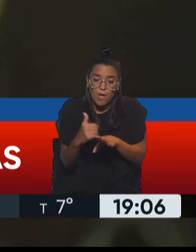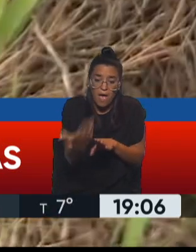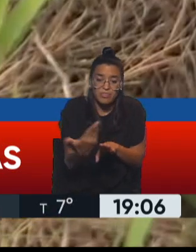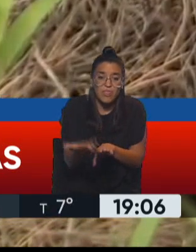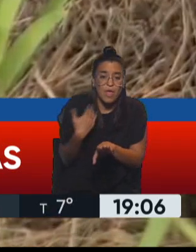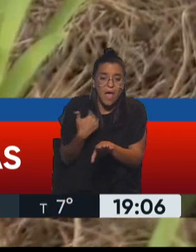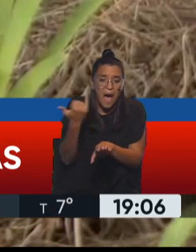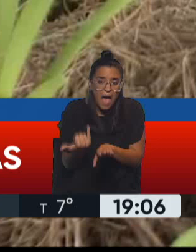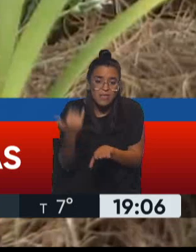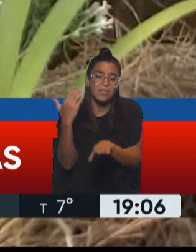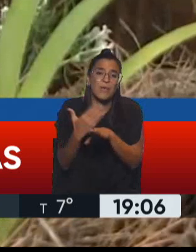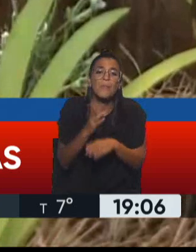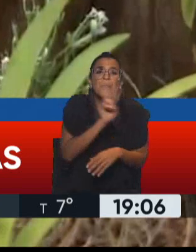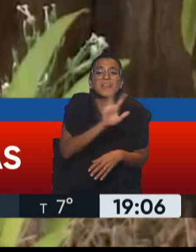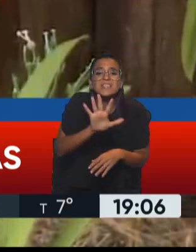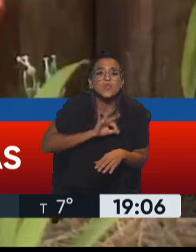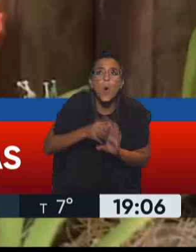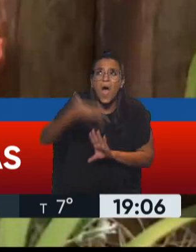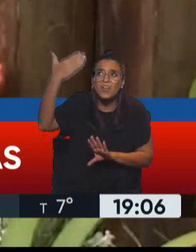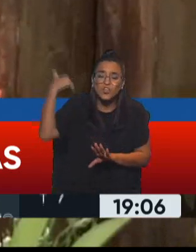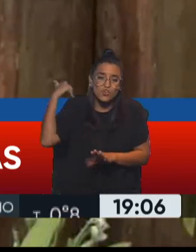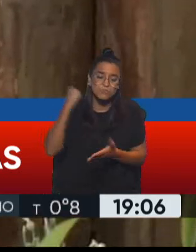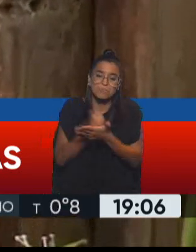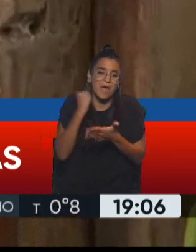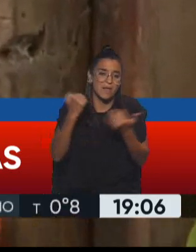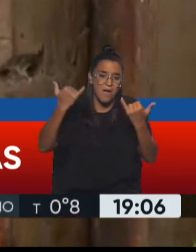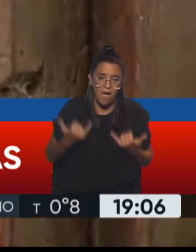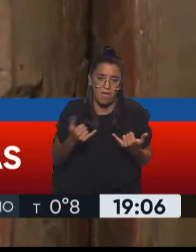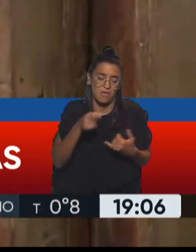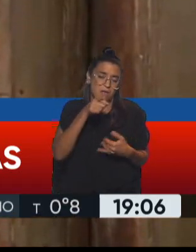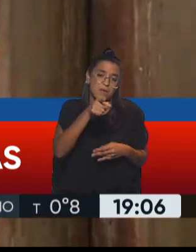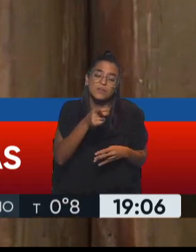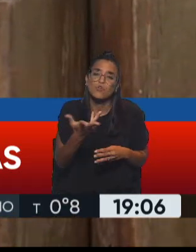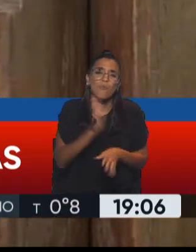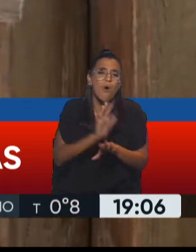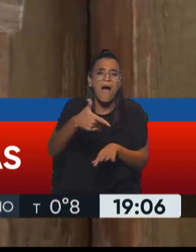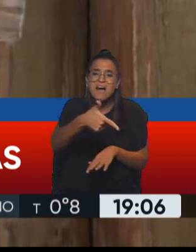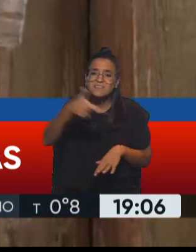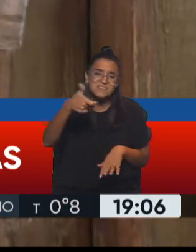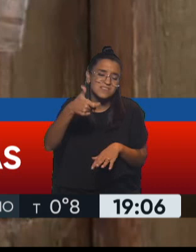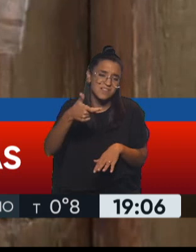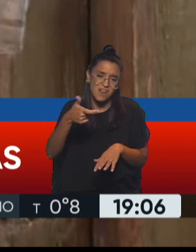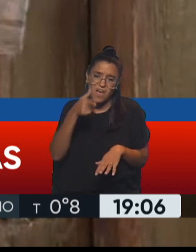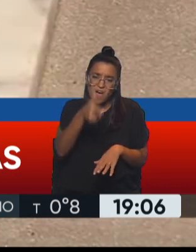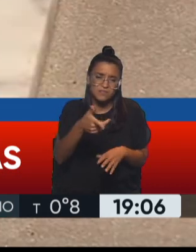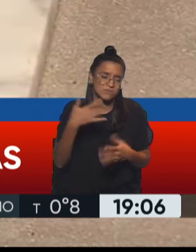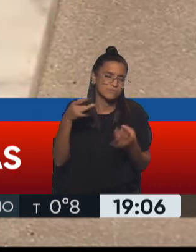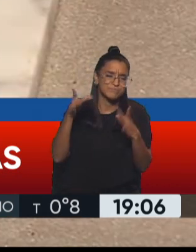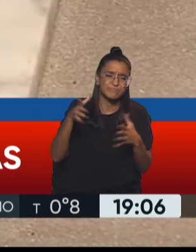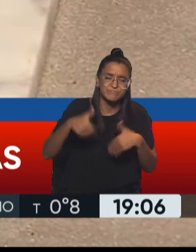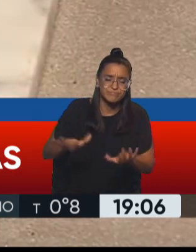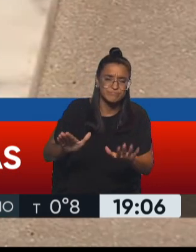desde hace 25 años atrás. Eso tuvo que ver con un asesinato absolutamente